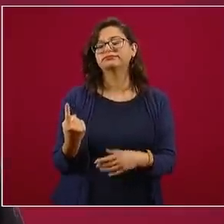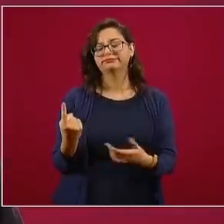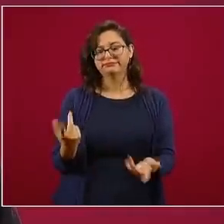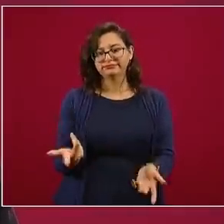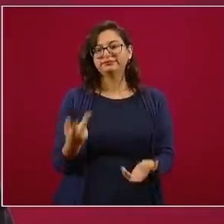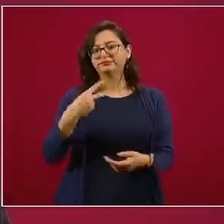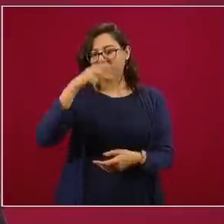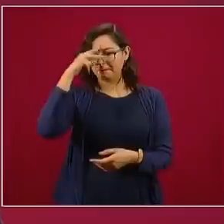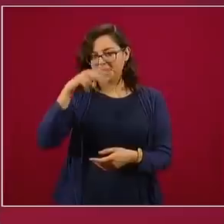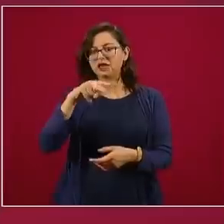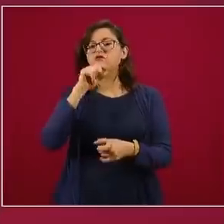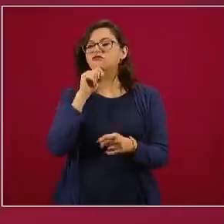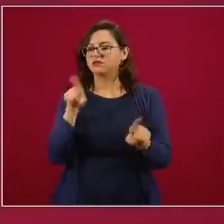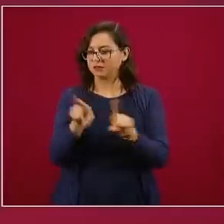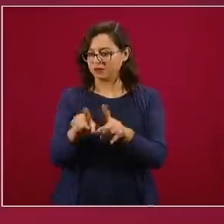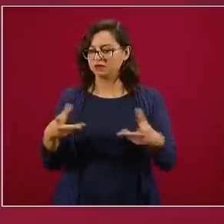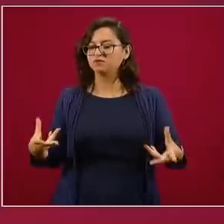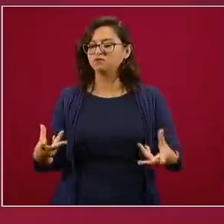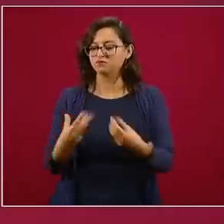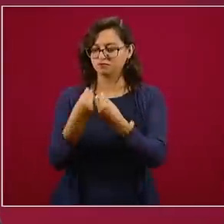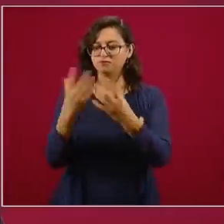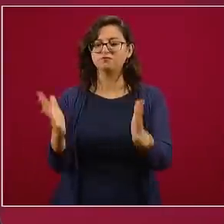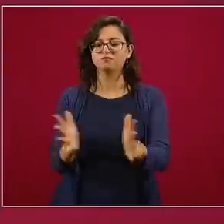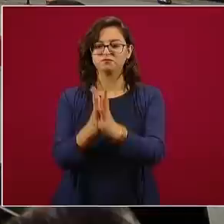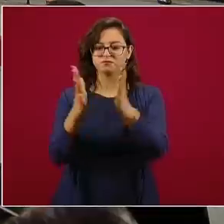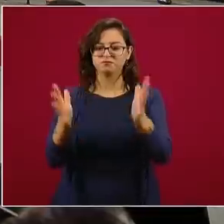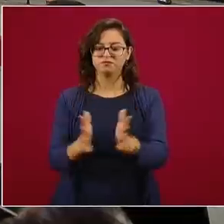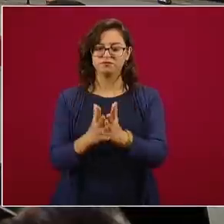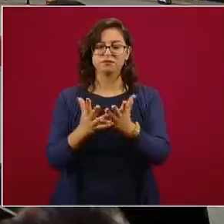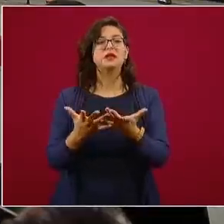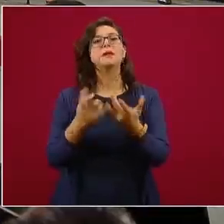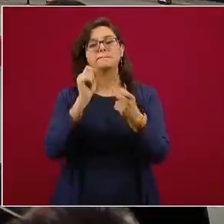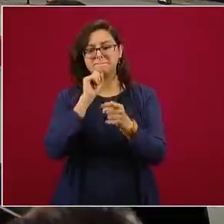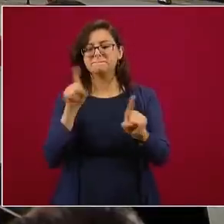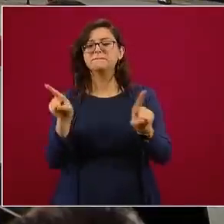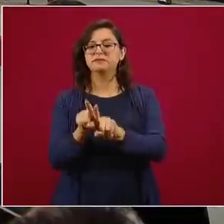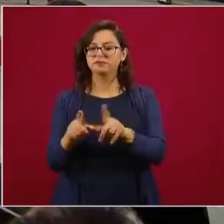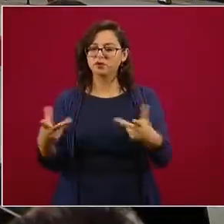intervenía México y la Fundación Slim.